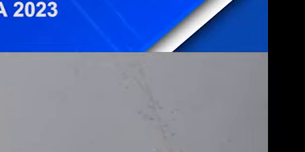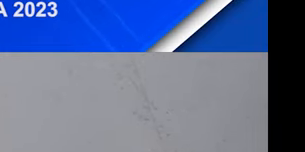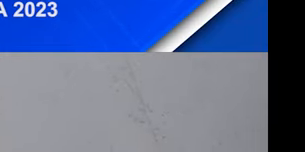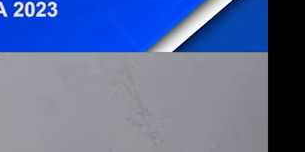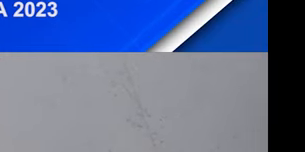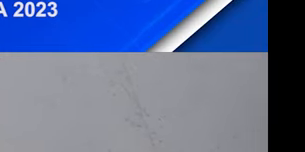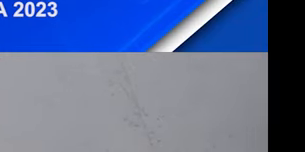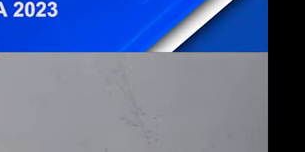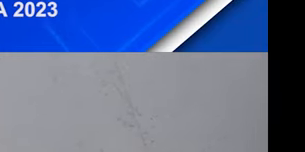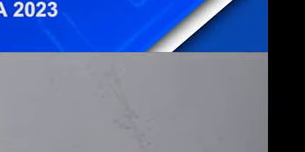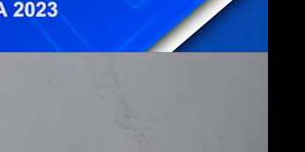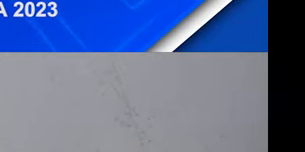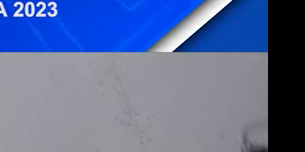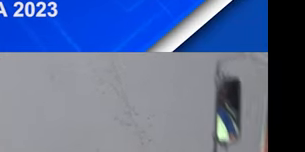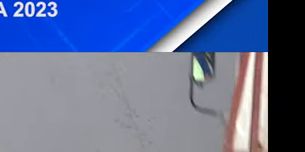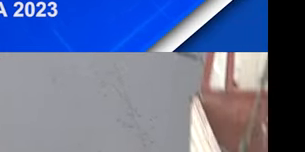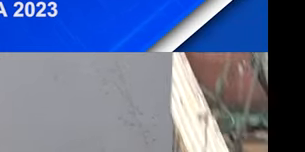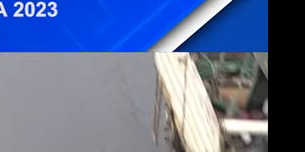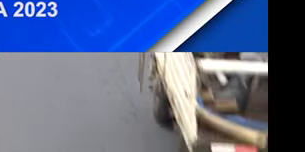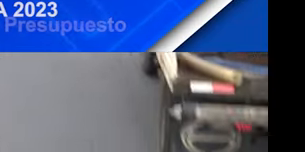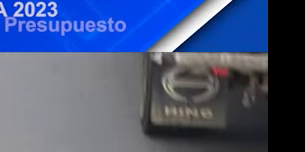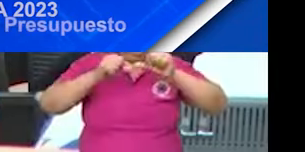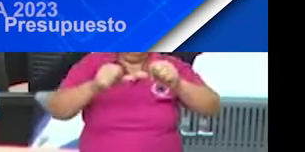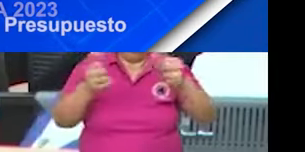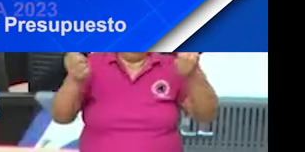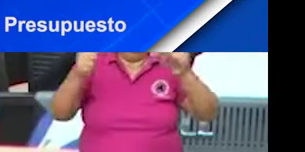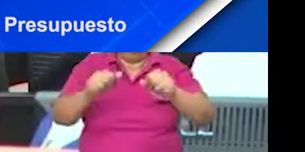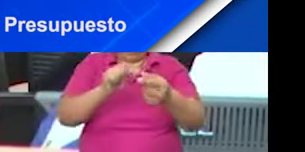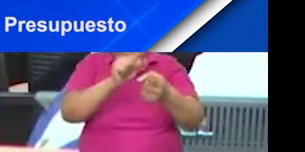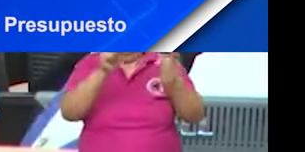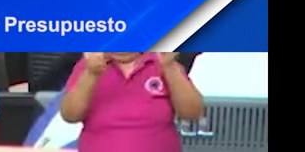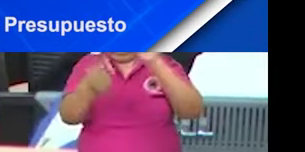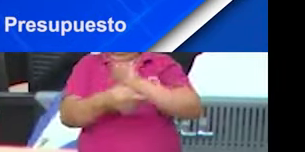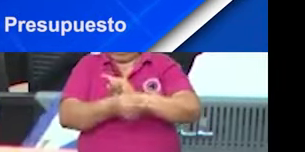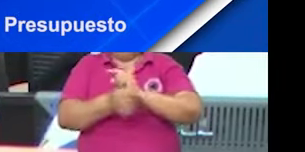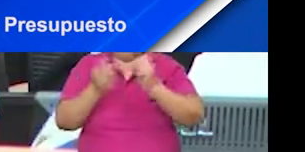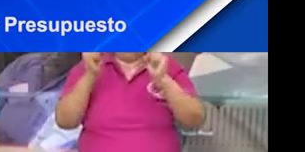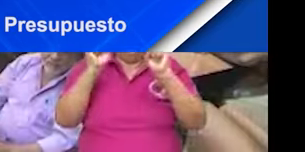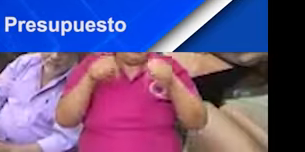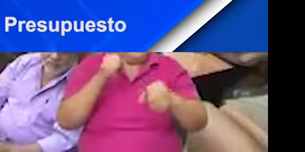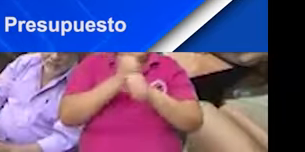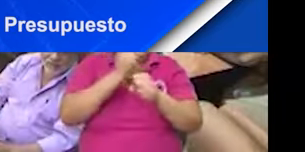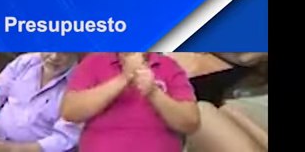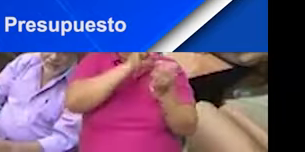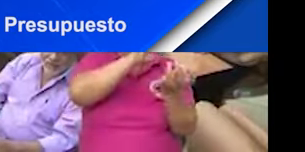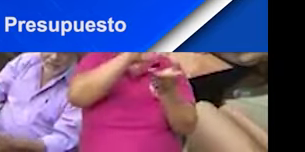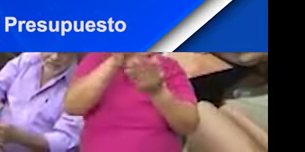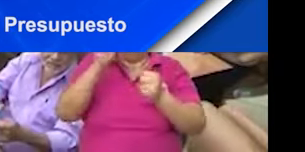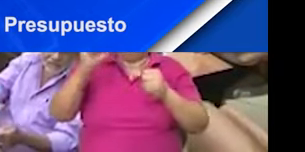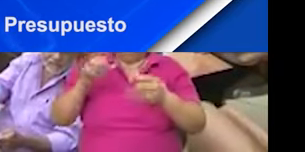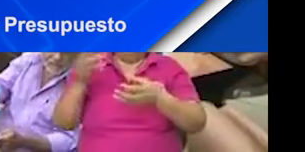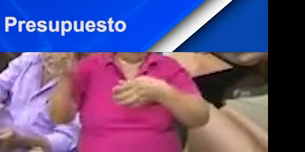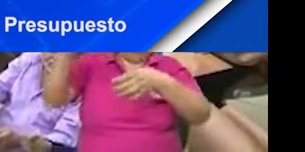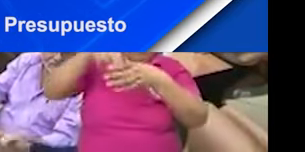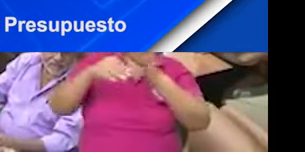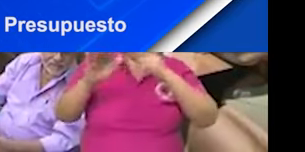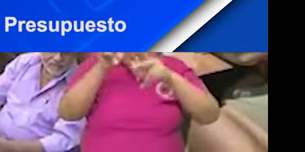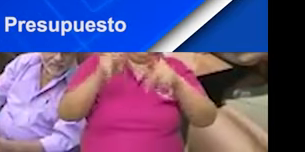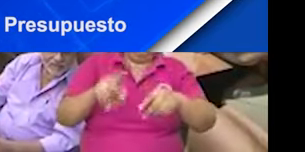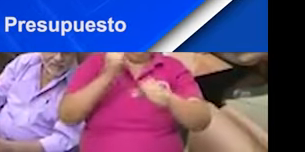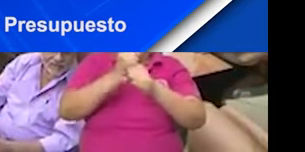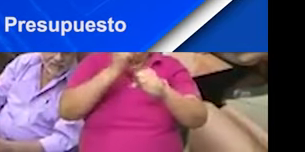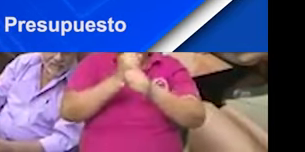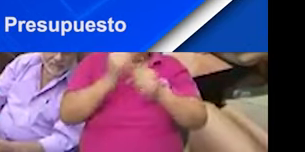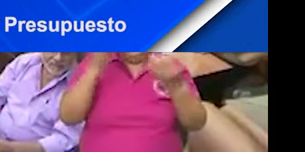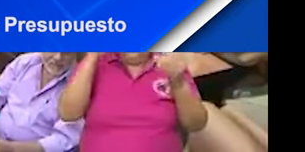principales sectores estratégicos sostenibles con el fin de transformar la estructura productiva y generar empleo de calidad con igualdad